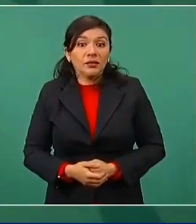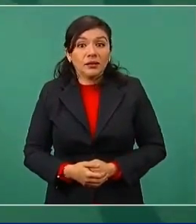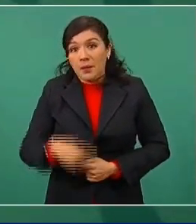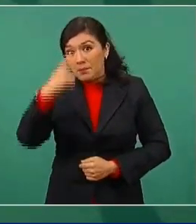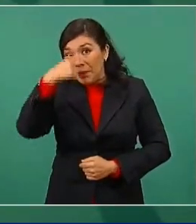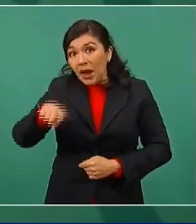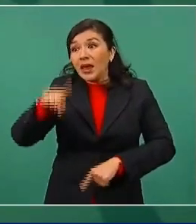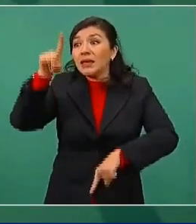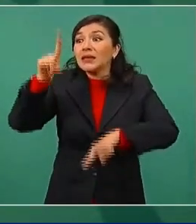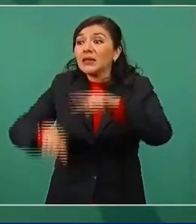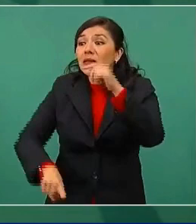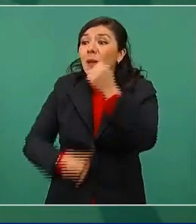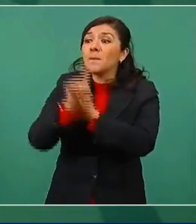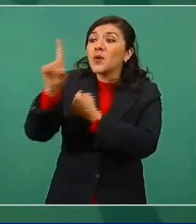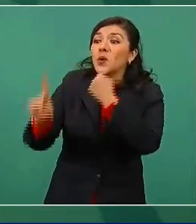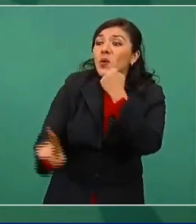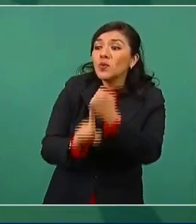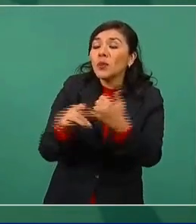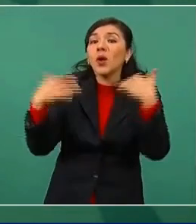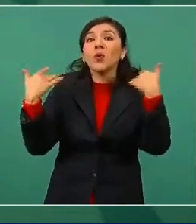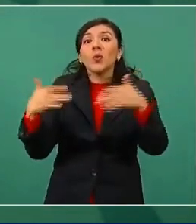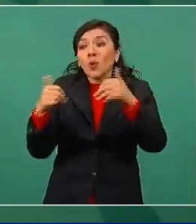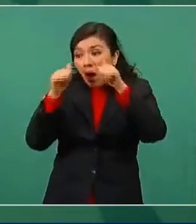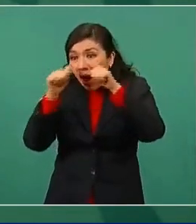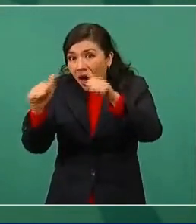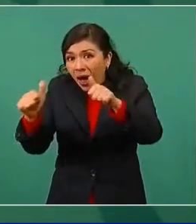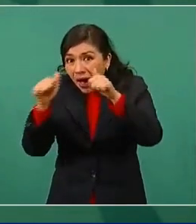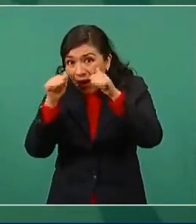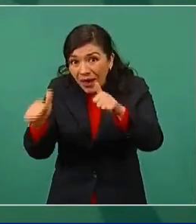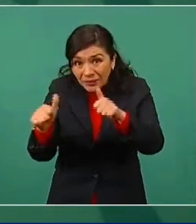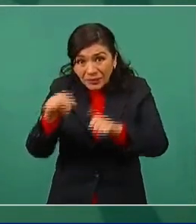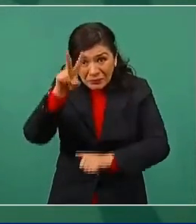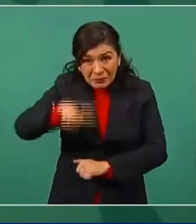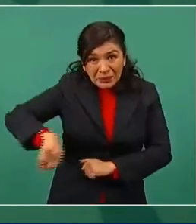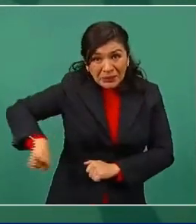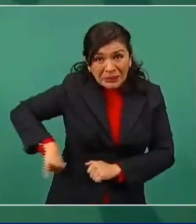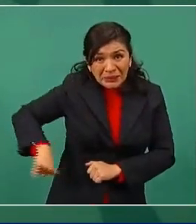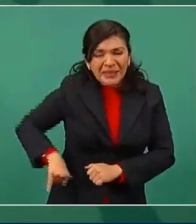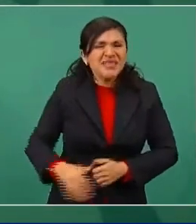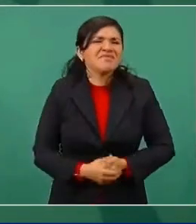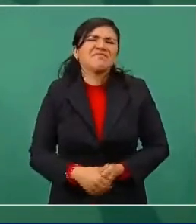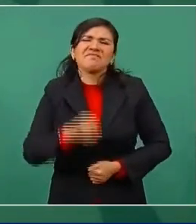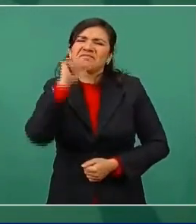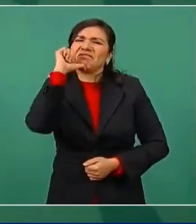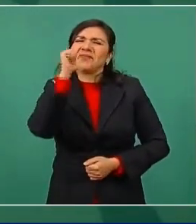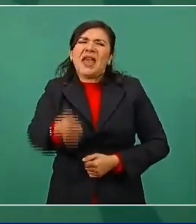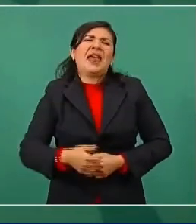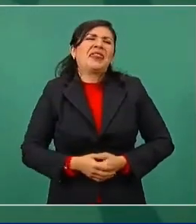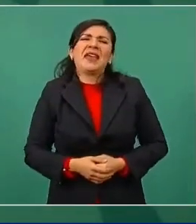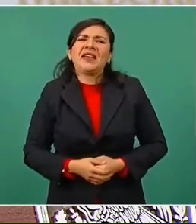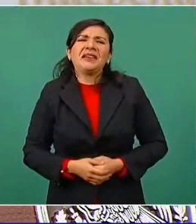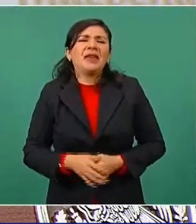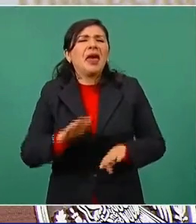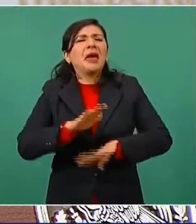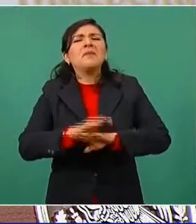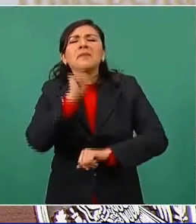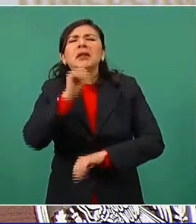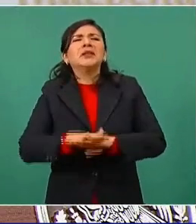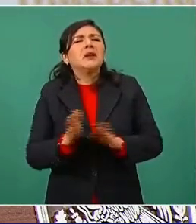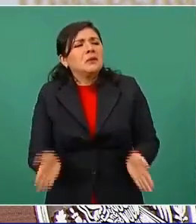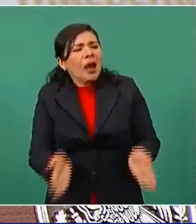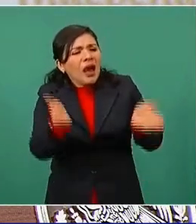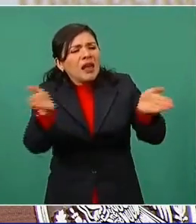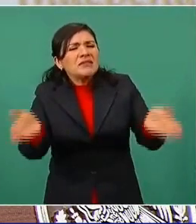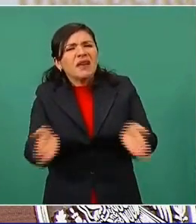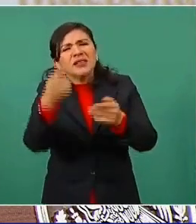resolver los grandes y graves problemas nacionales. No, el gobierno era un facilitador para el